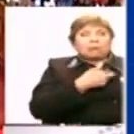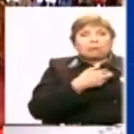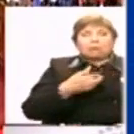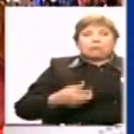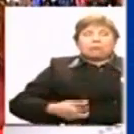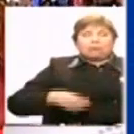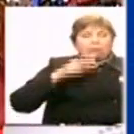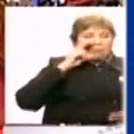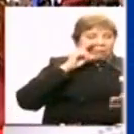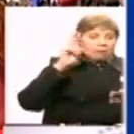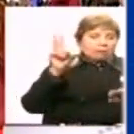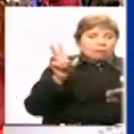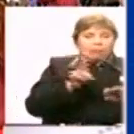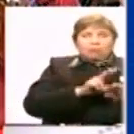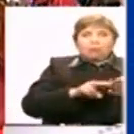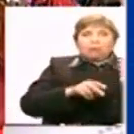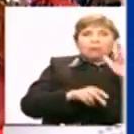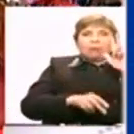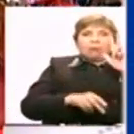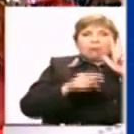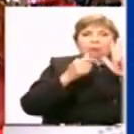debería hacerse.